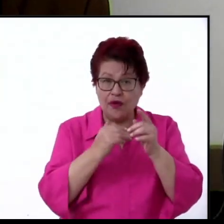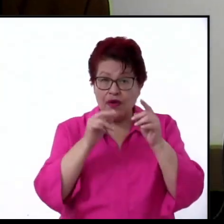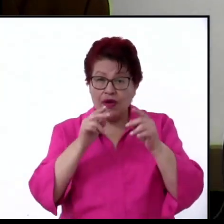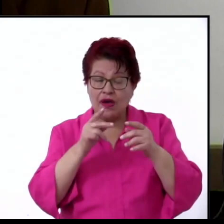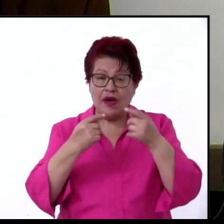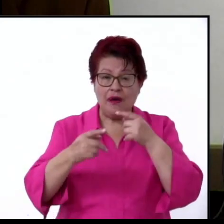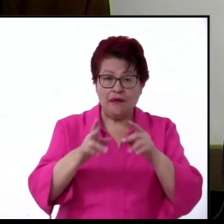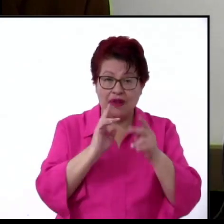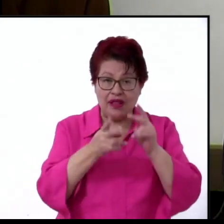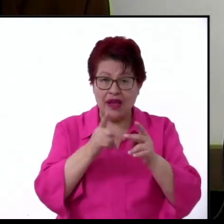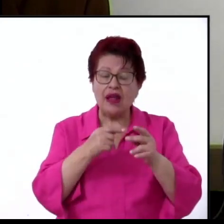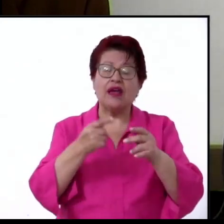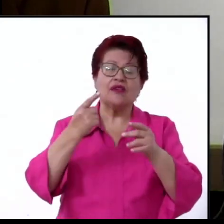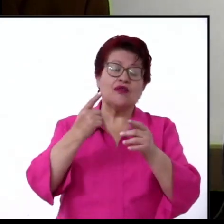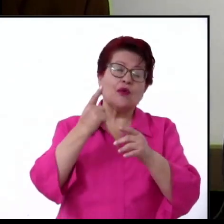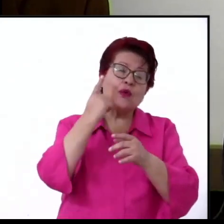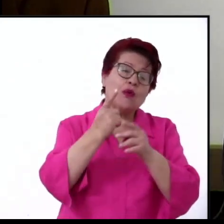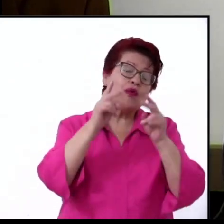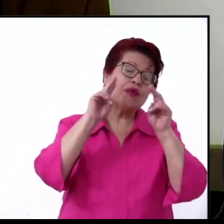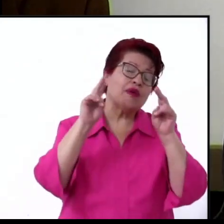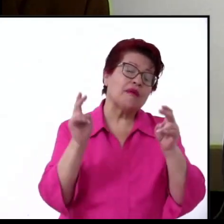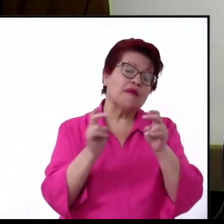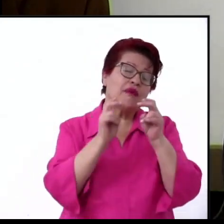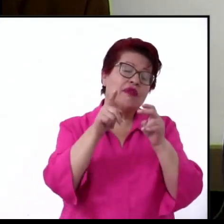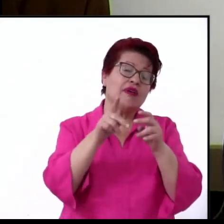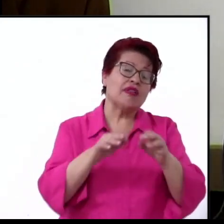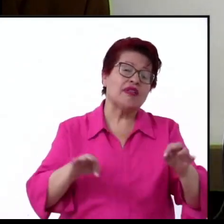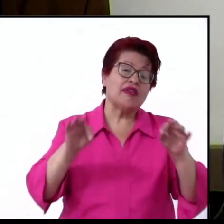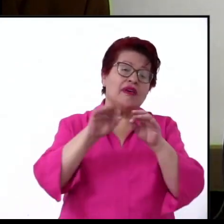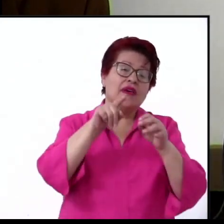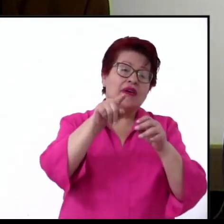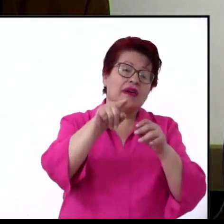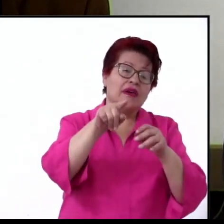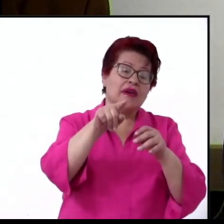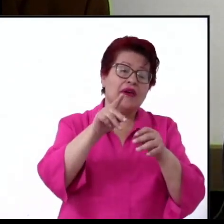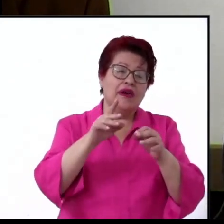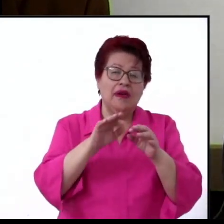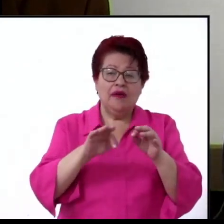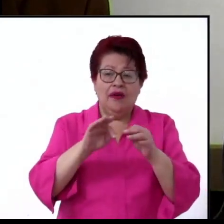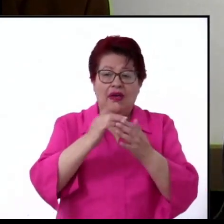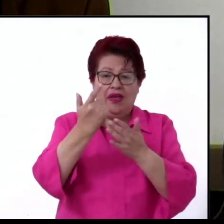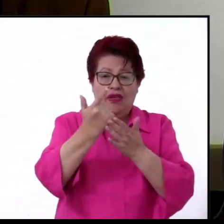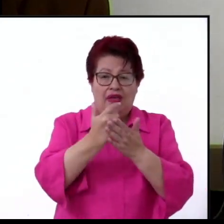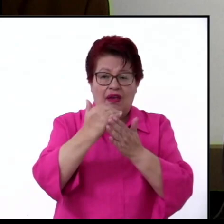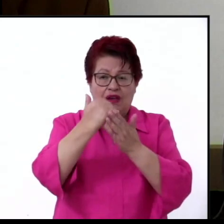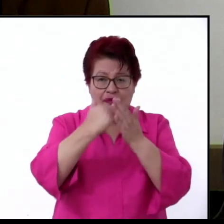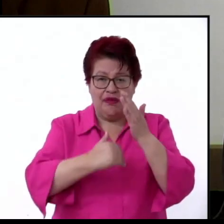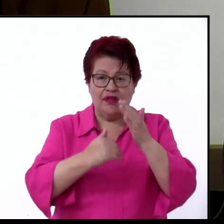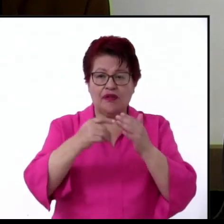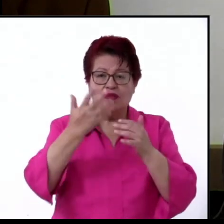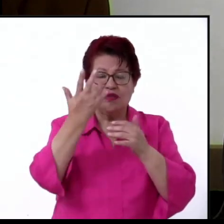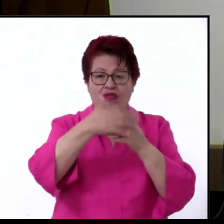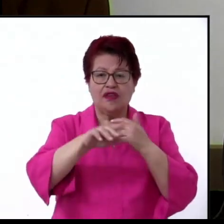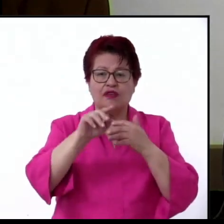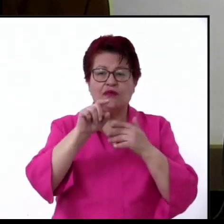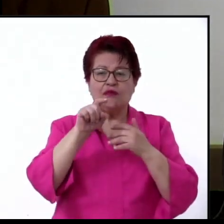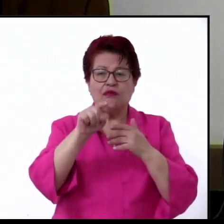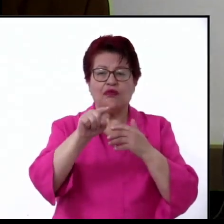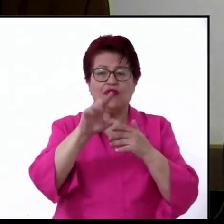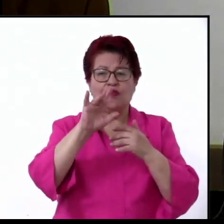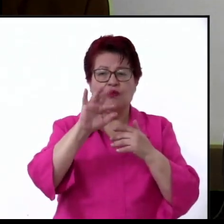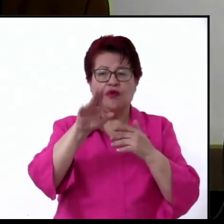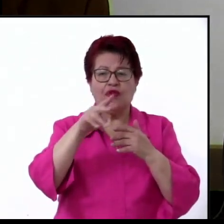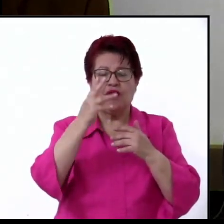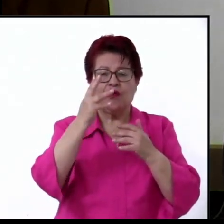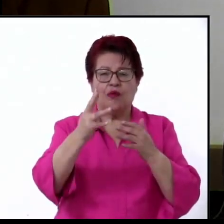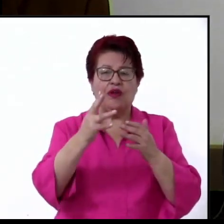hacías referencia, durante el sexenio anterior el salario mínimo se incrementó en 10.54 pesos durante